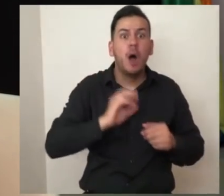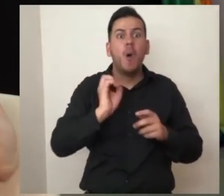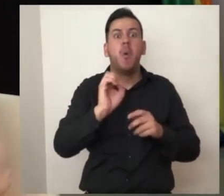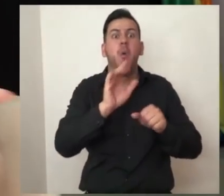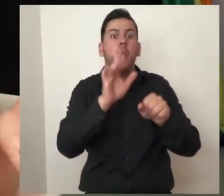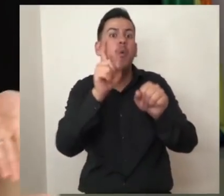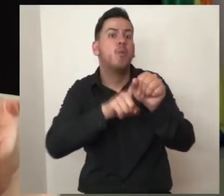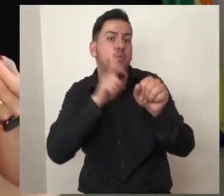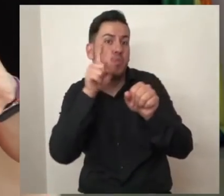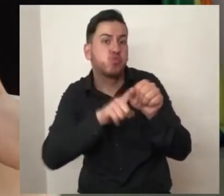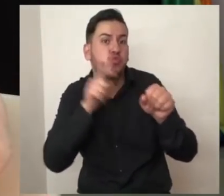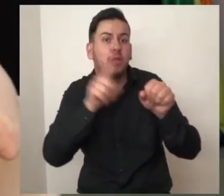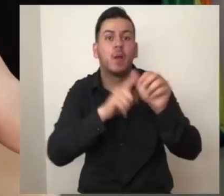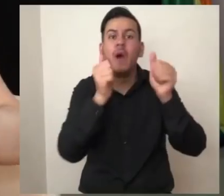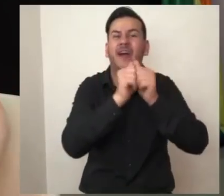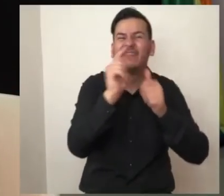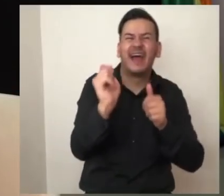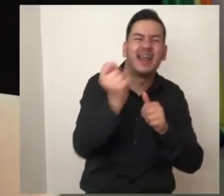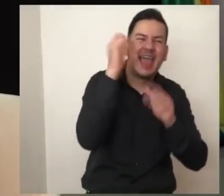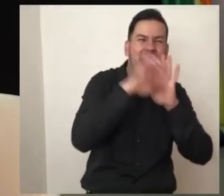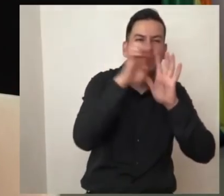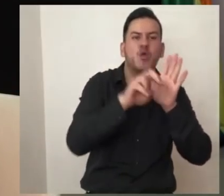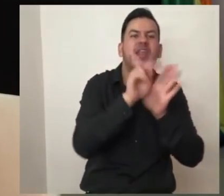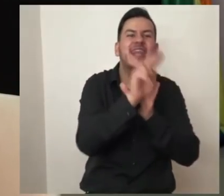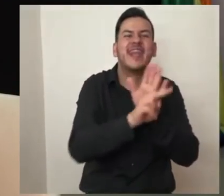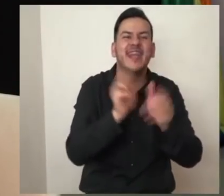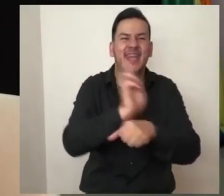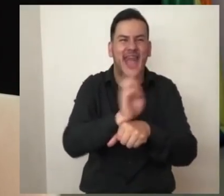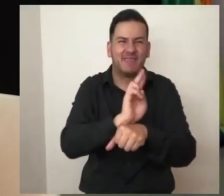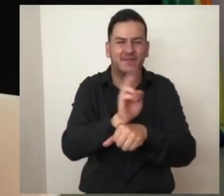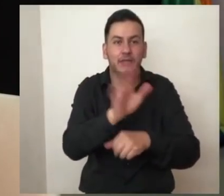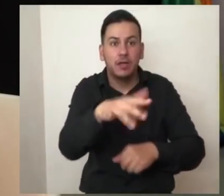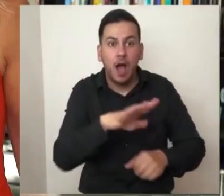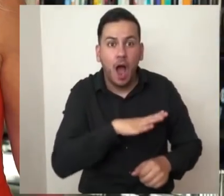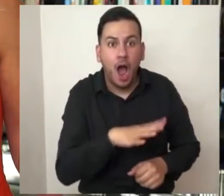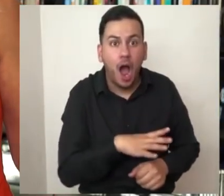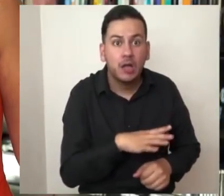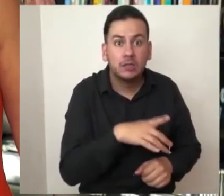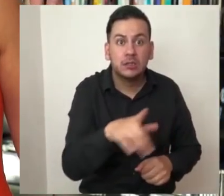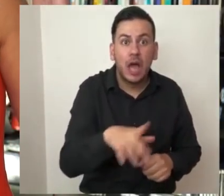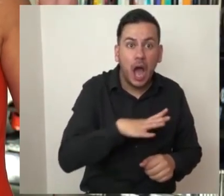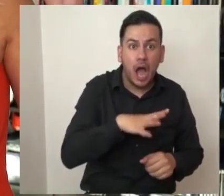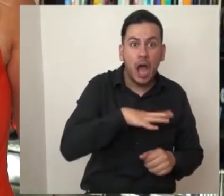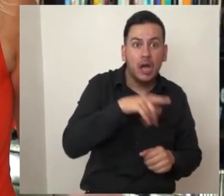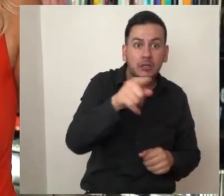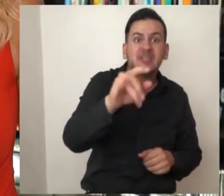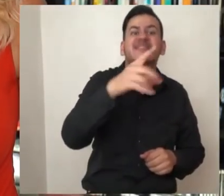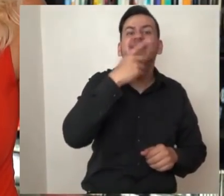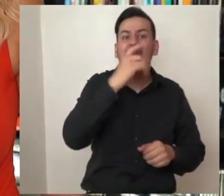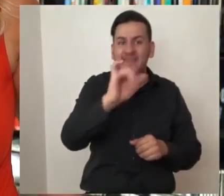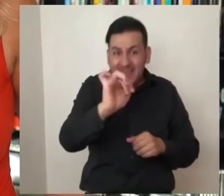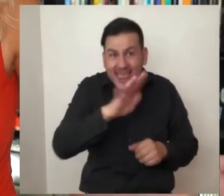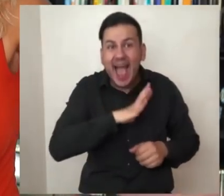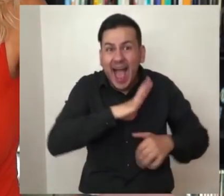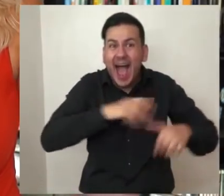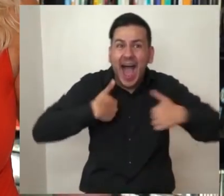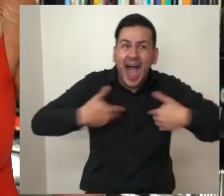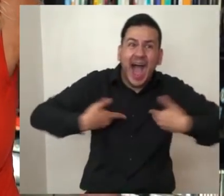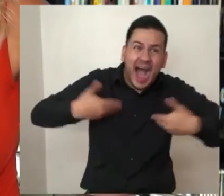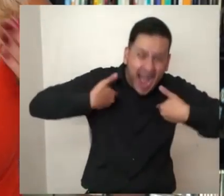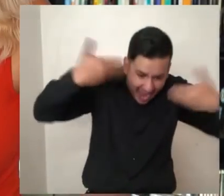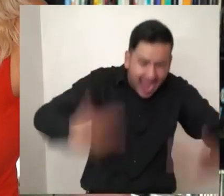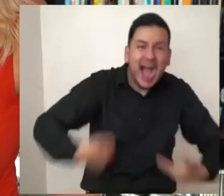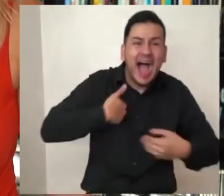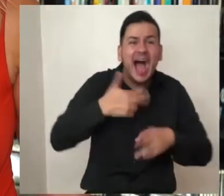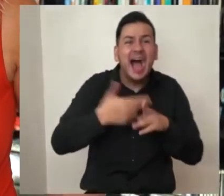tecnología. Netflix bien torito. Todavía me pregunta acá al rato, ¿sigues ahí Ophelia? Sí, Netflix, te digo que sí, voy a estar acá hasta mayo